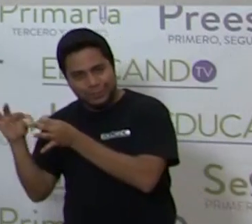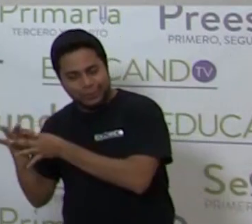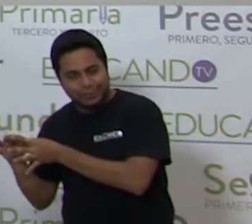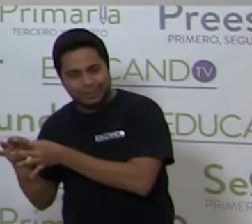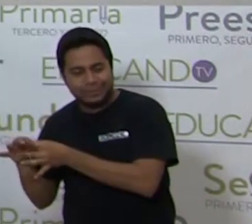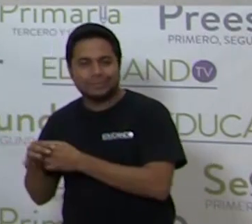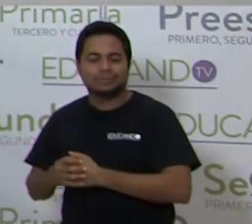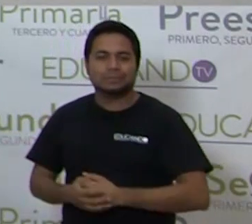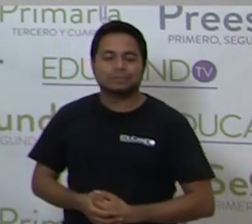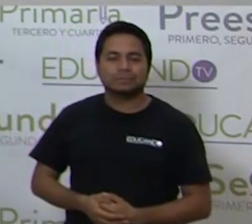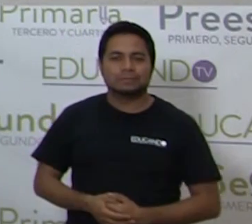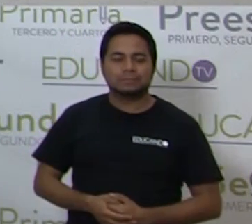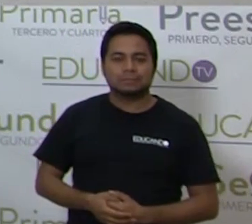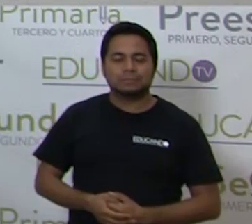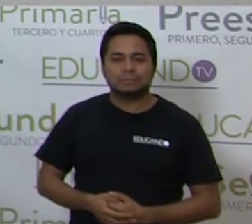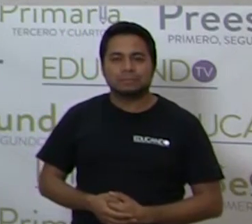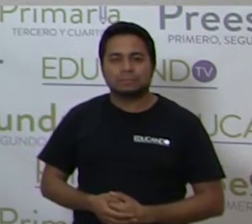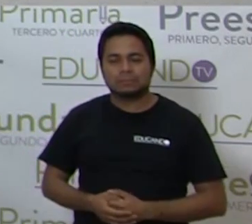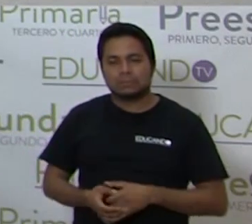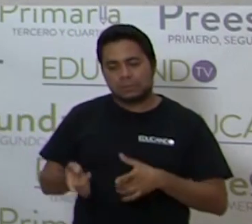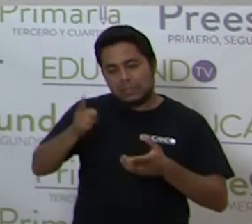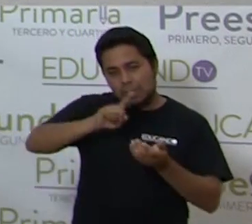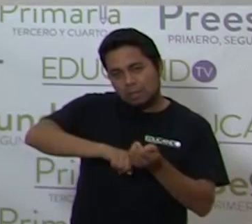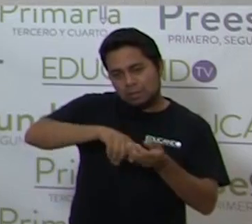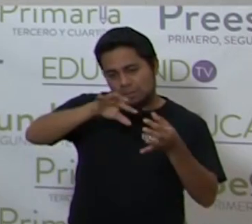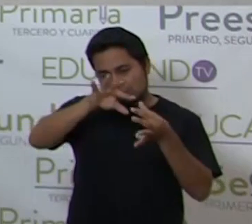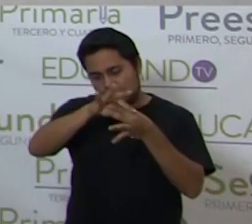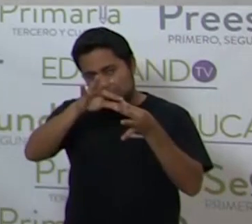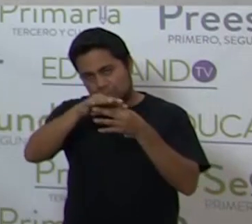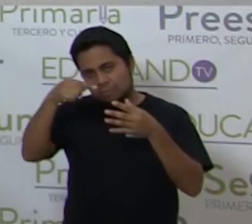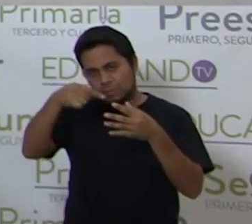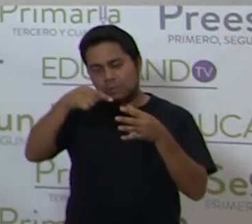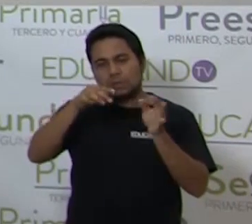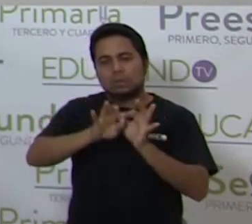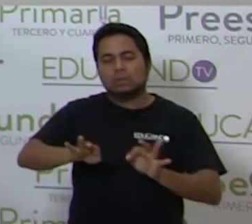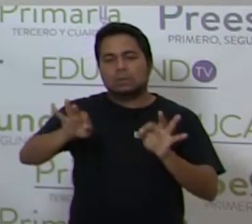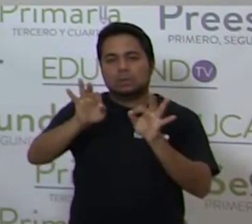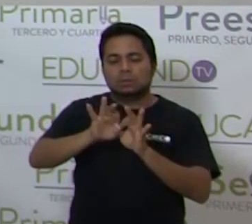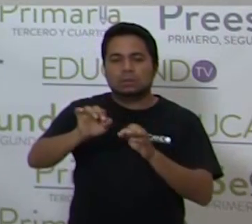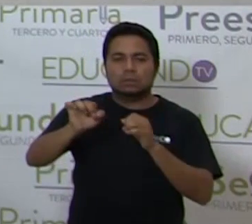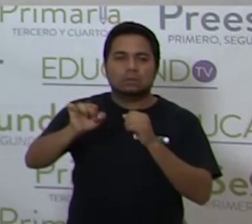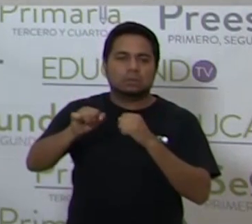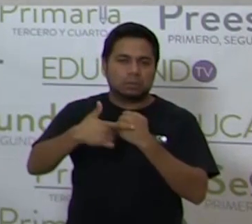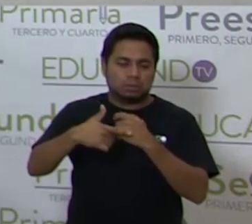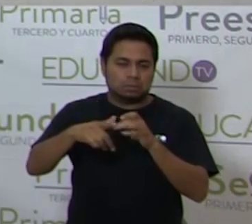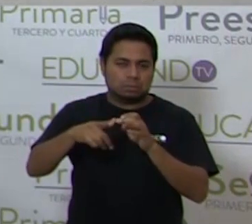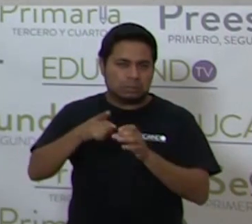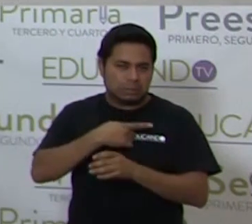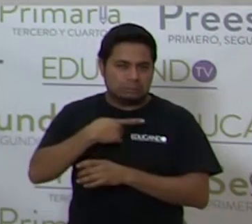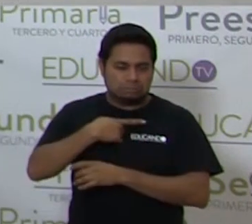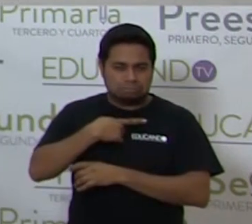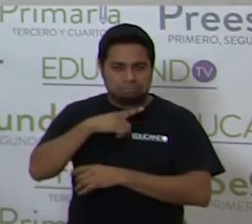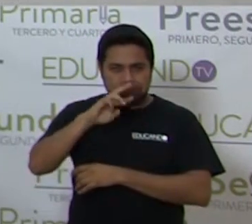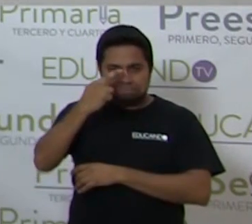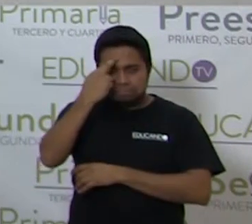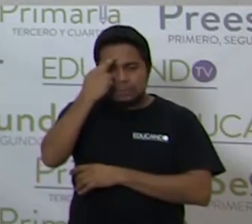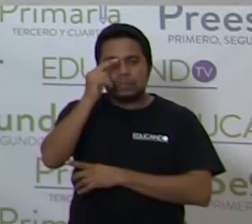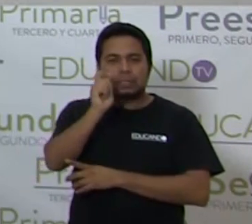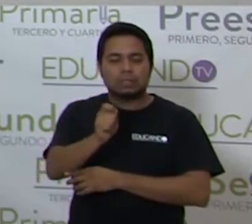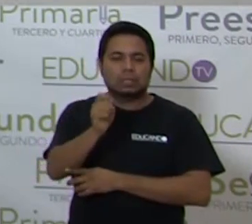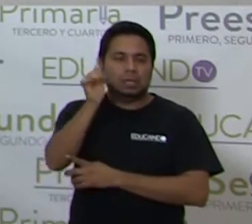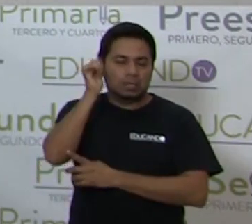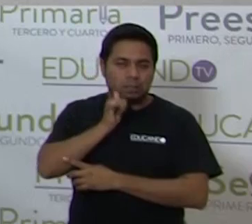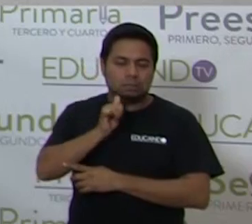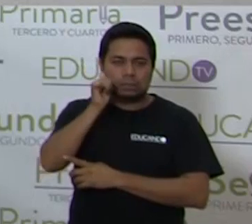¿Bien? Dentro de las instrucciones, un paso importante que tienes que recordar es que siempre debe